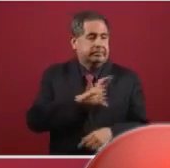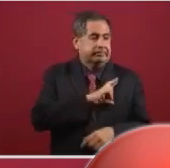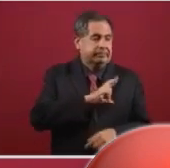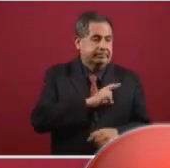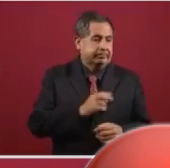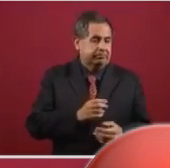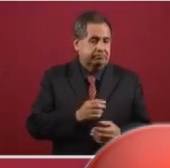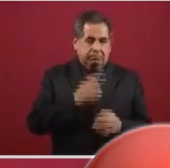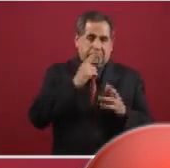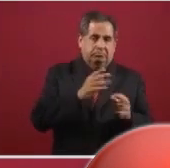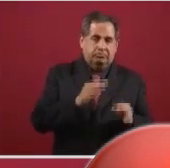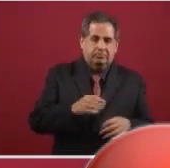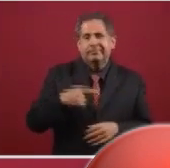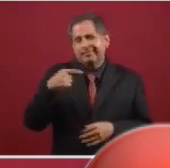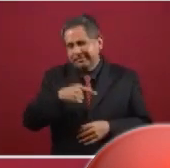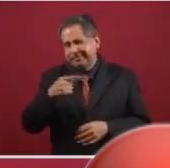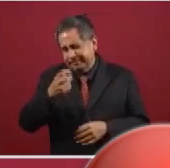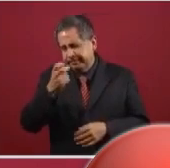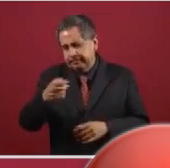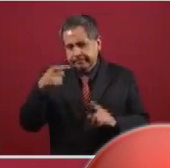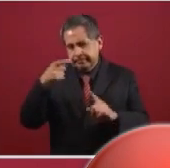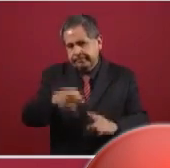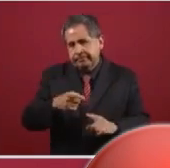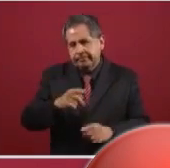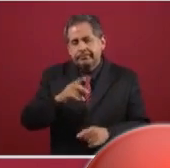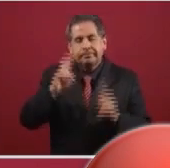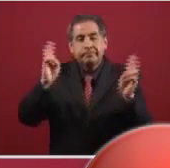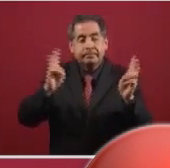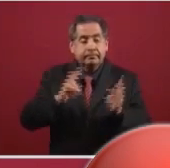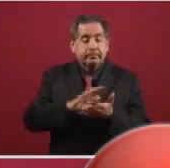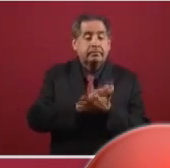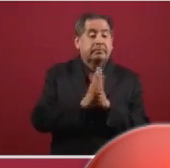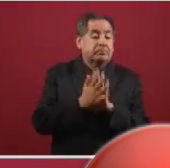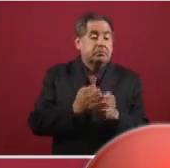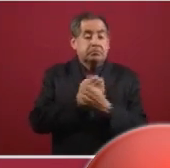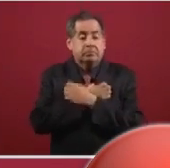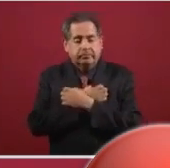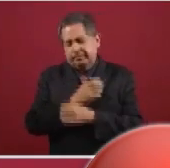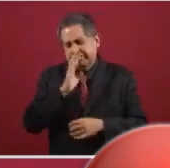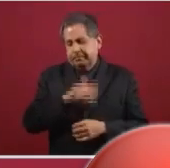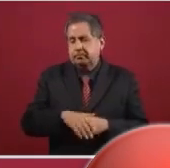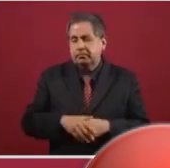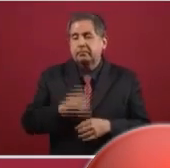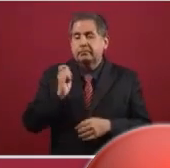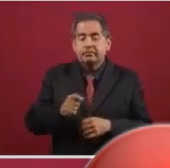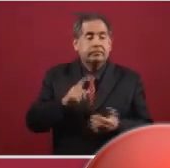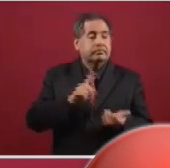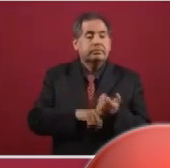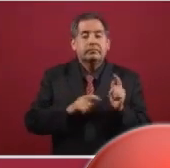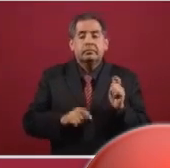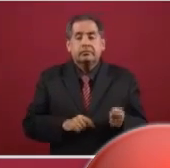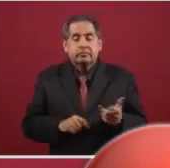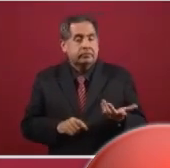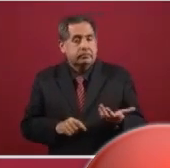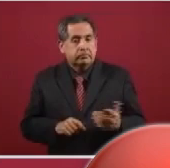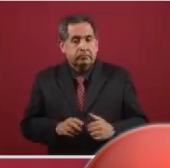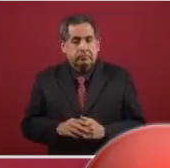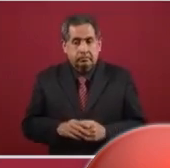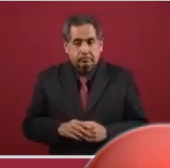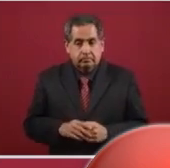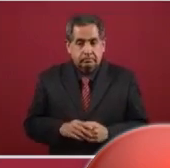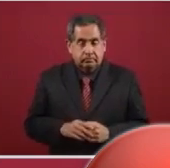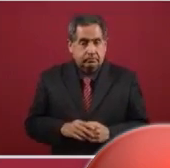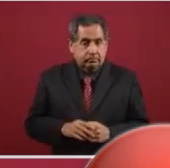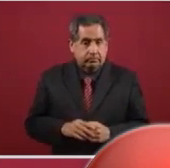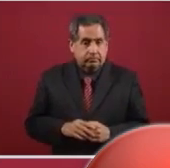fue la mal llamada reforma educativa, fue el cumplimiento de